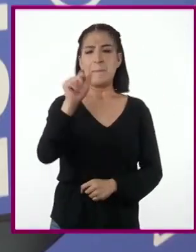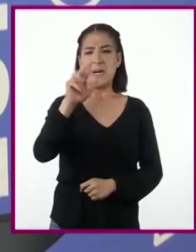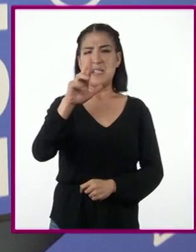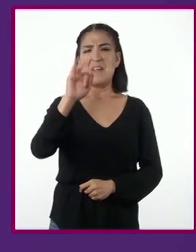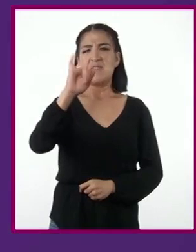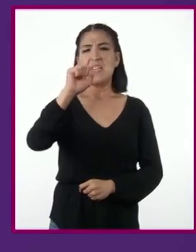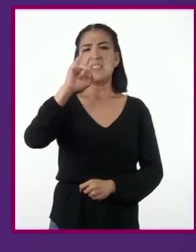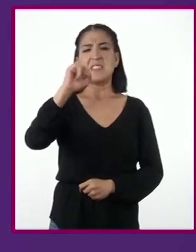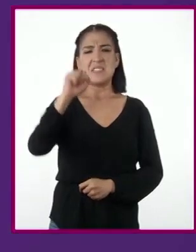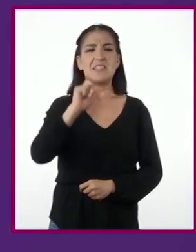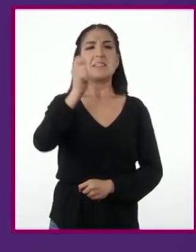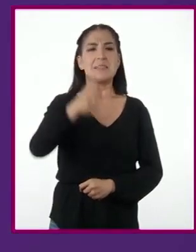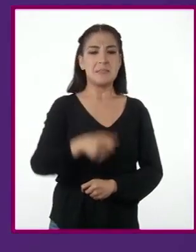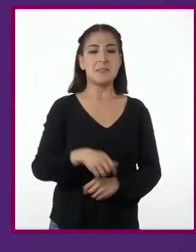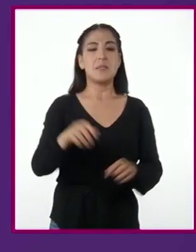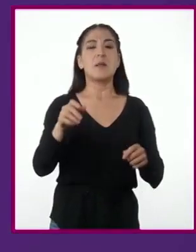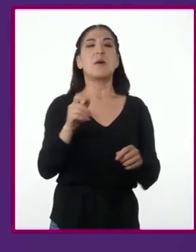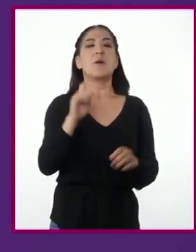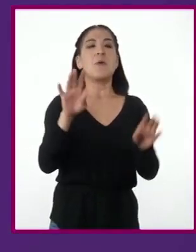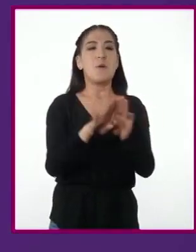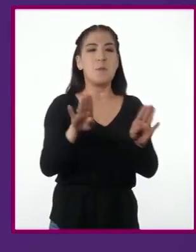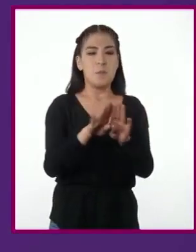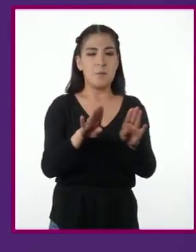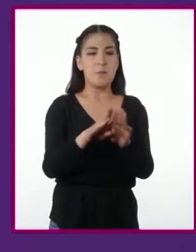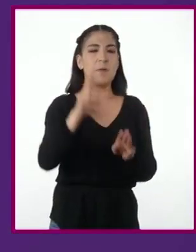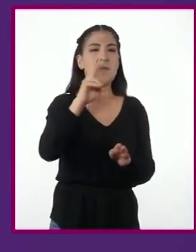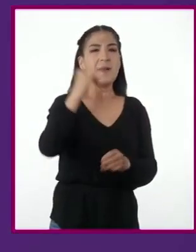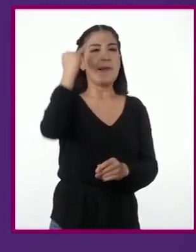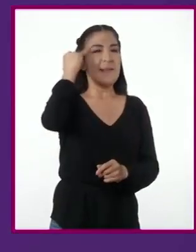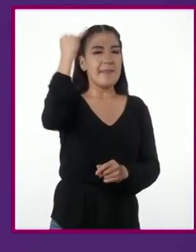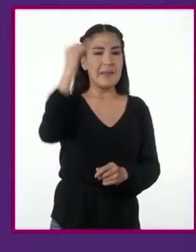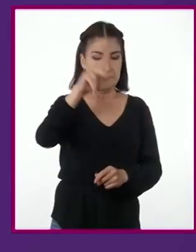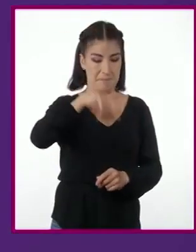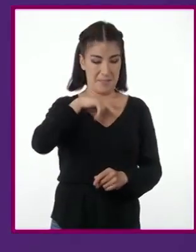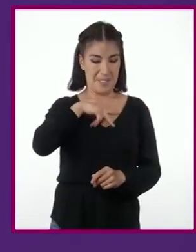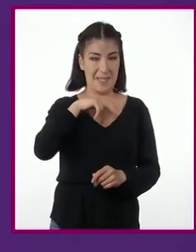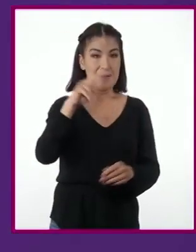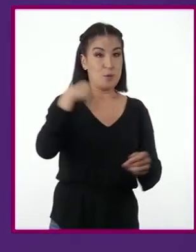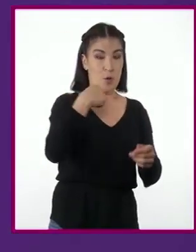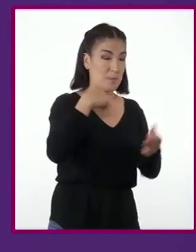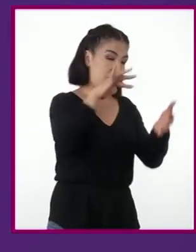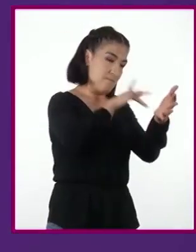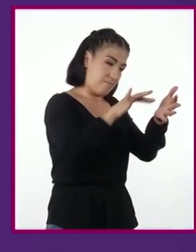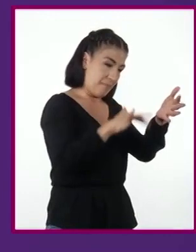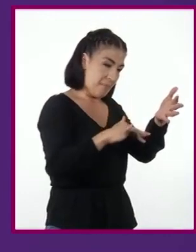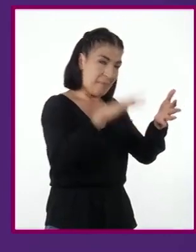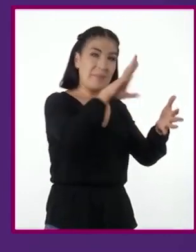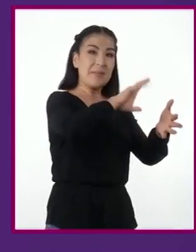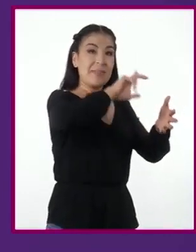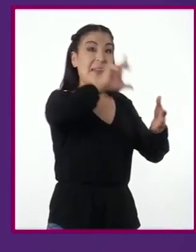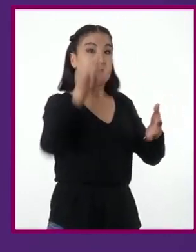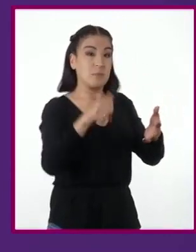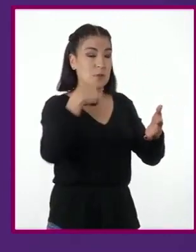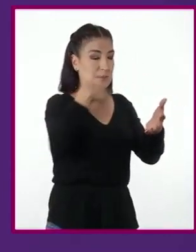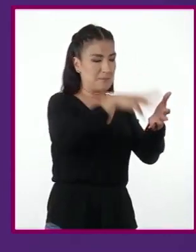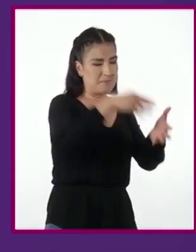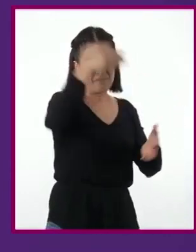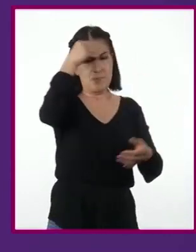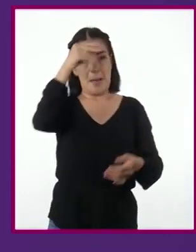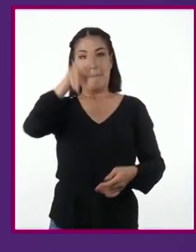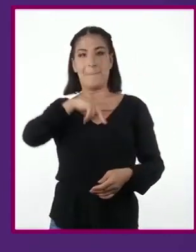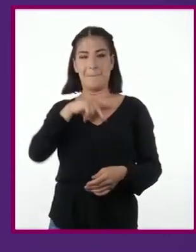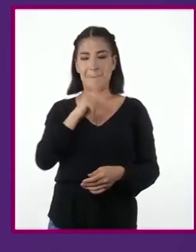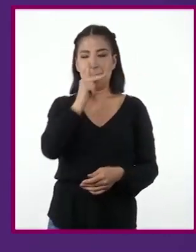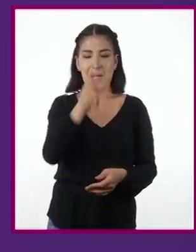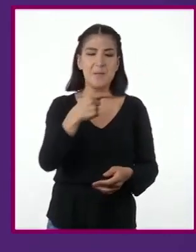paráfrasis? La paráfrasis consiste en decir las ideas propias obtenidas de un texto predeterminado, que le da una